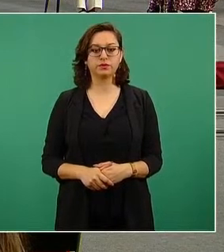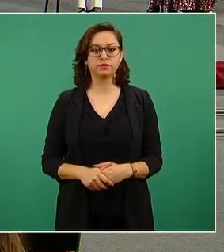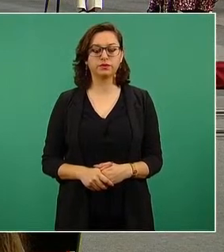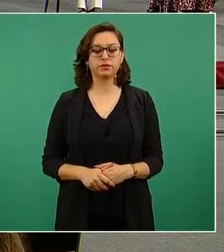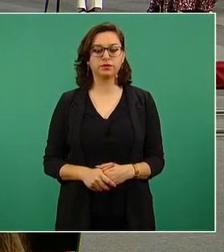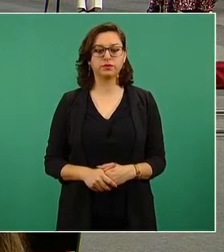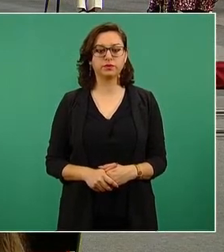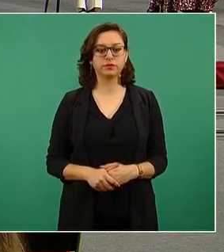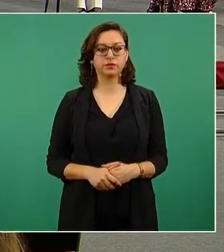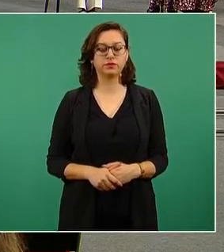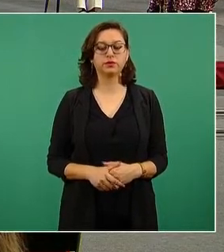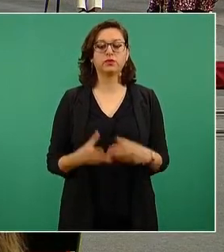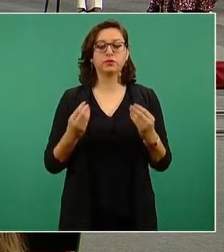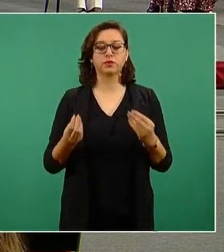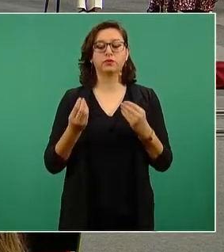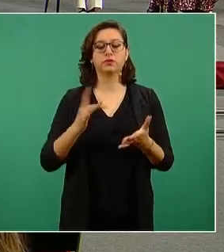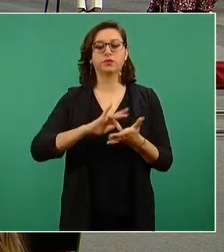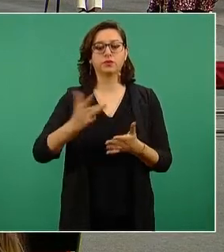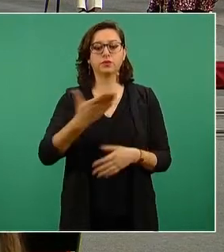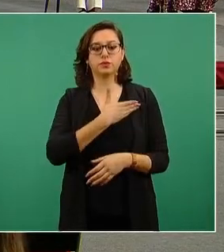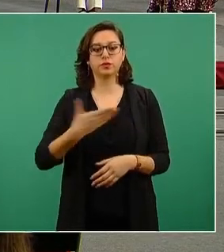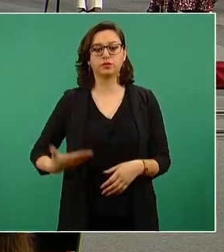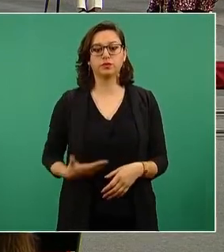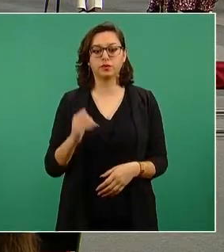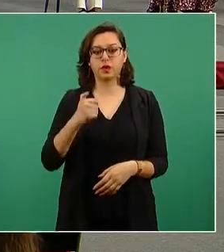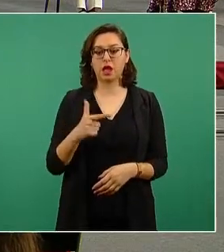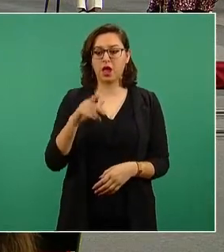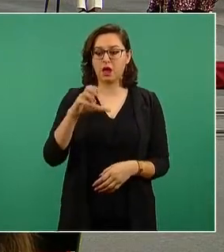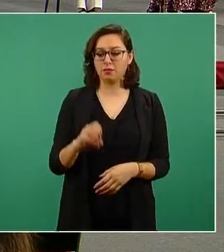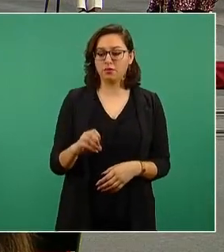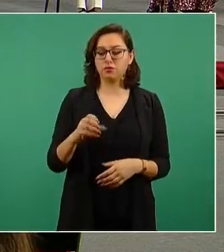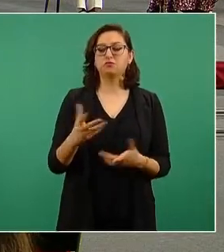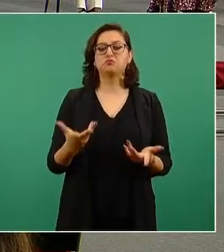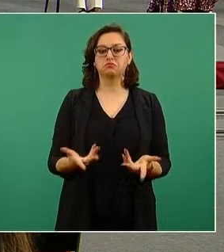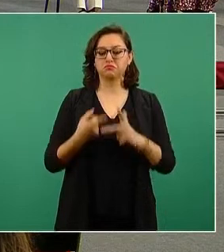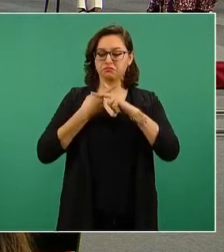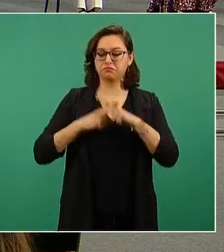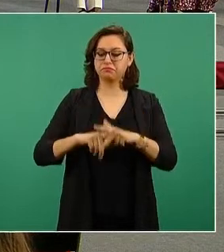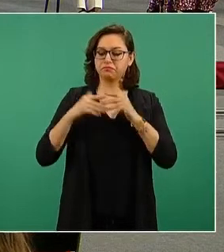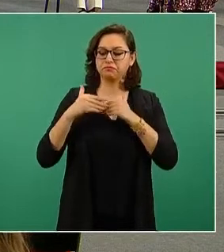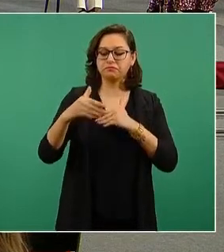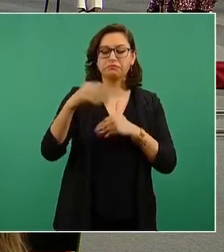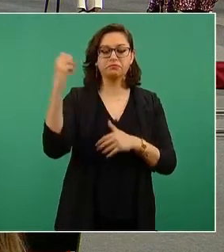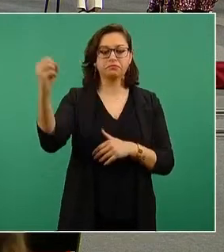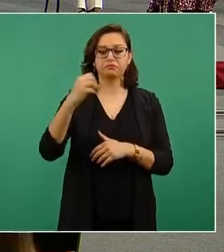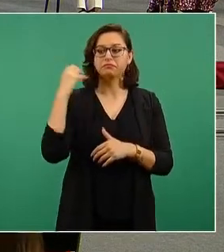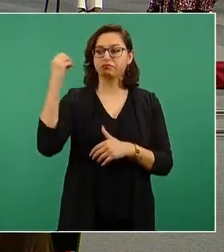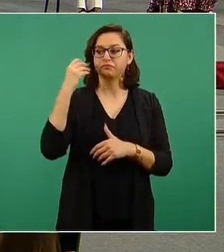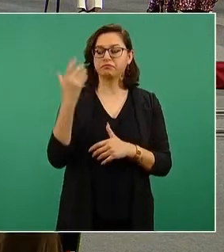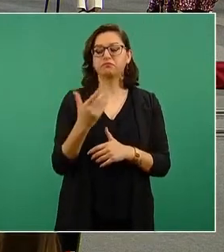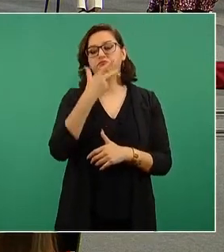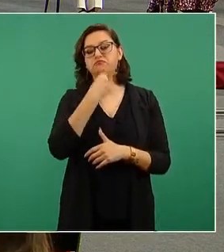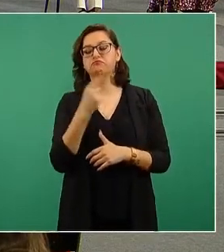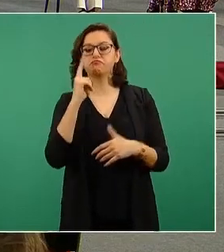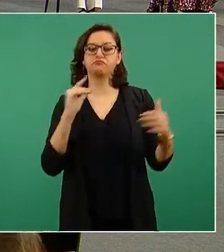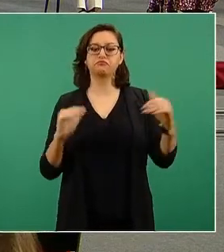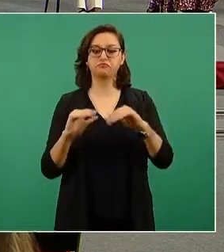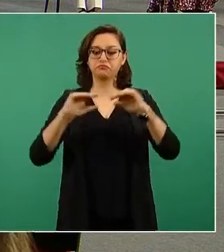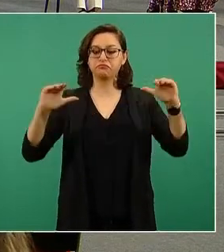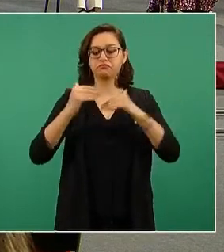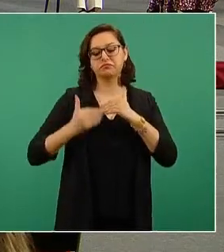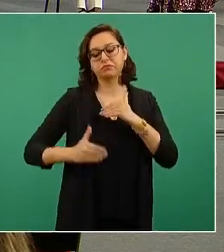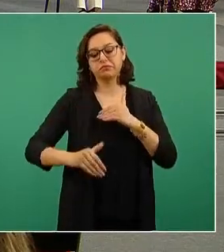Agradezco al presidente López Obrador la puesta en marcha de este foro Generación Igualdad en la Ciudad de México y por